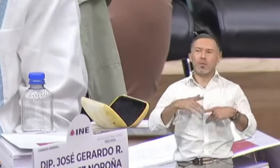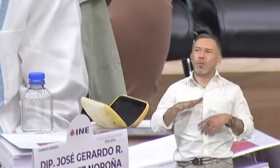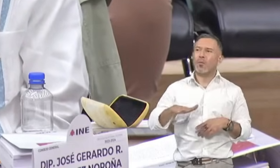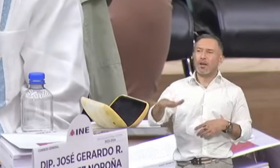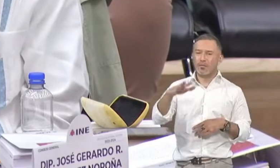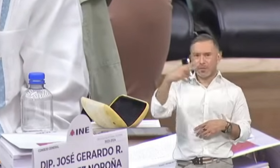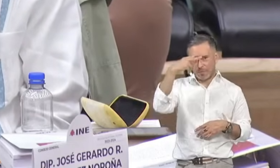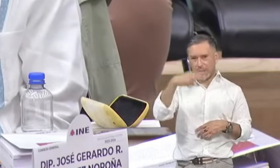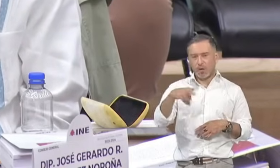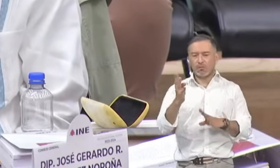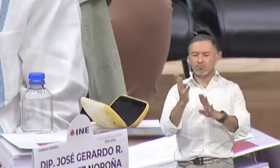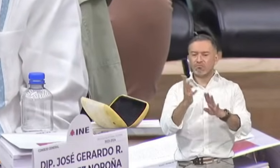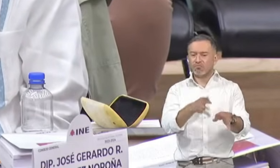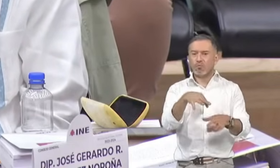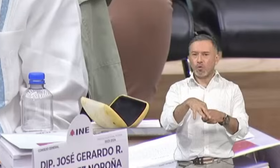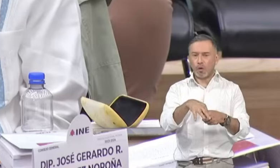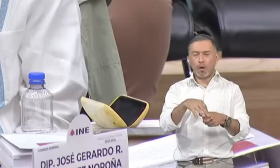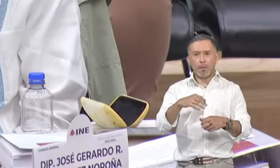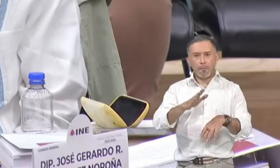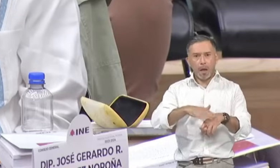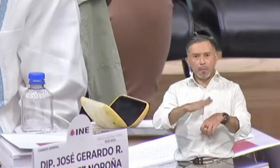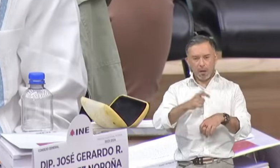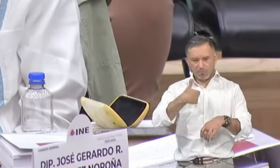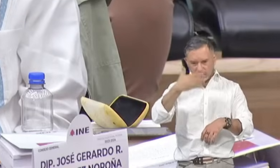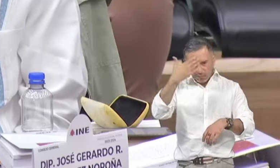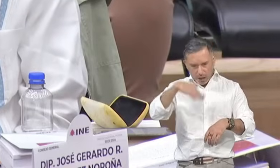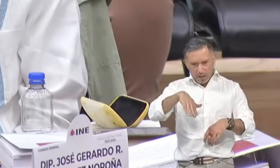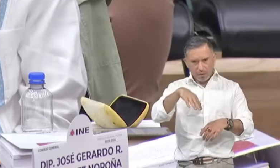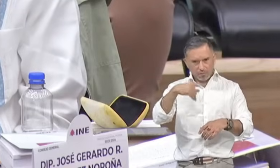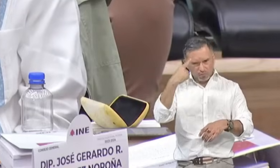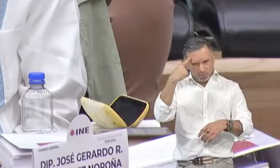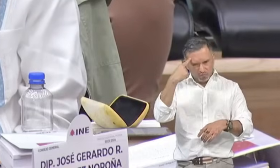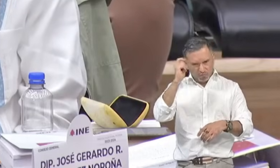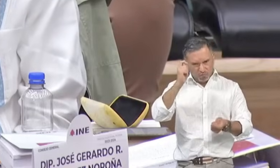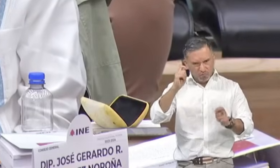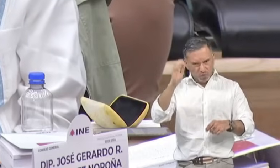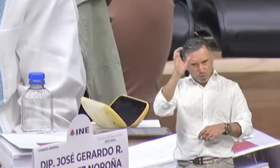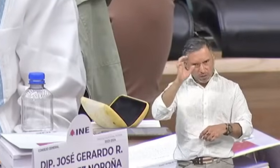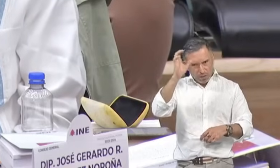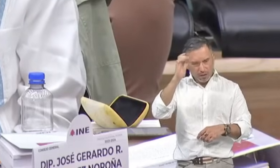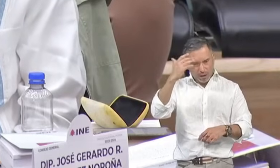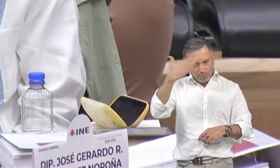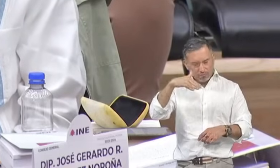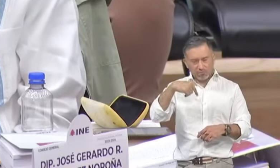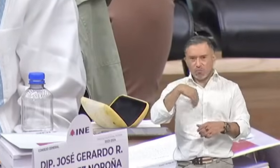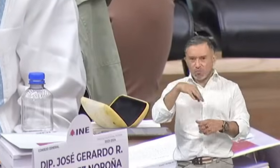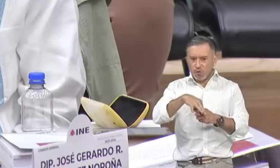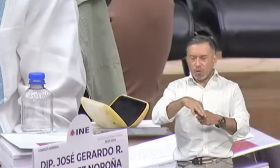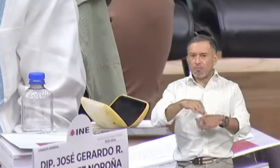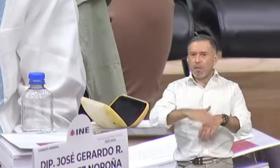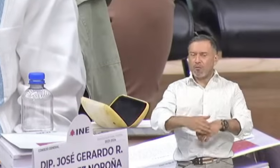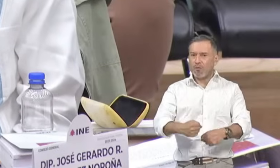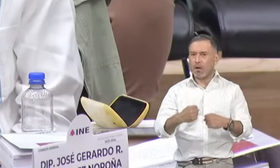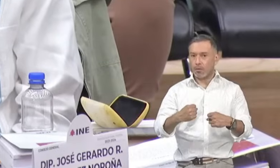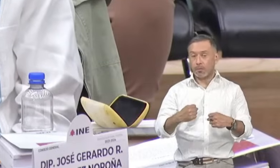su voto cada vez más consciente, cada vez más sólido, y por eso